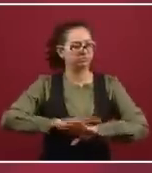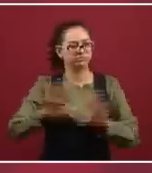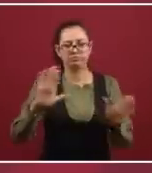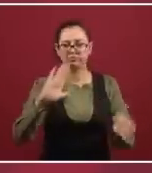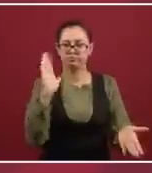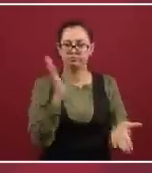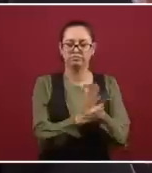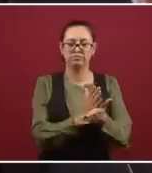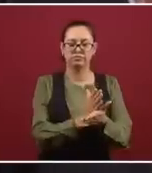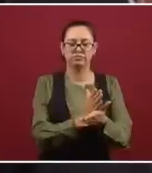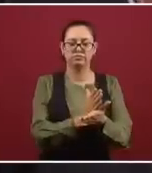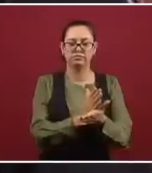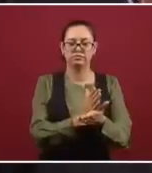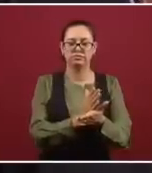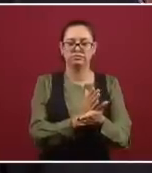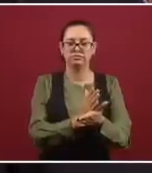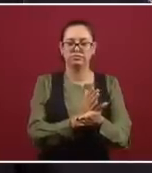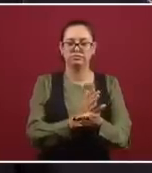que se pueda